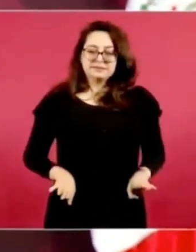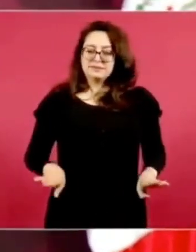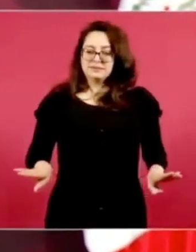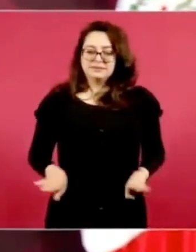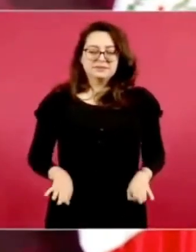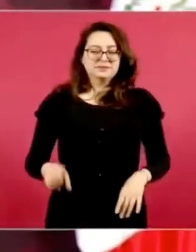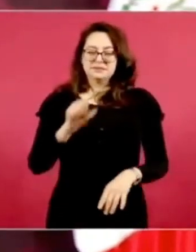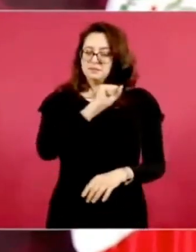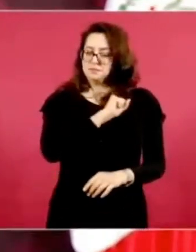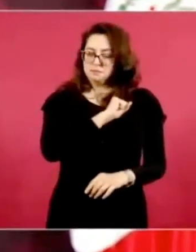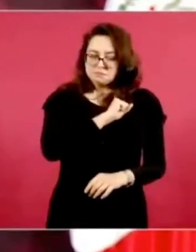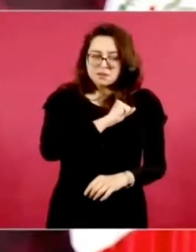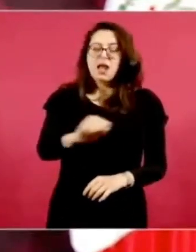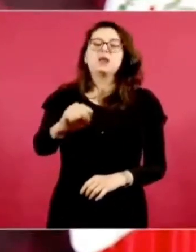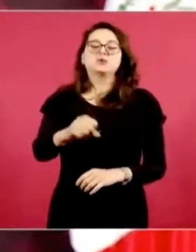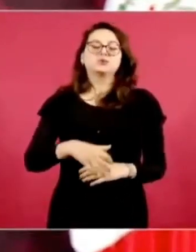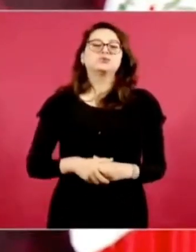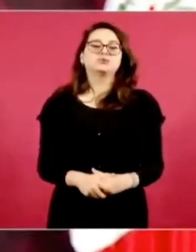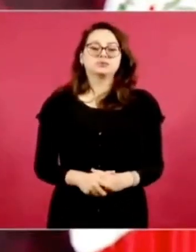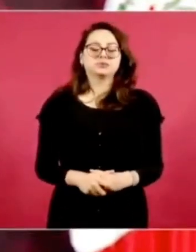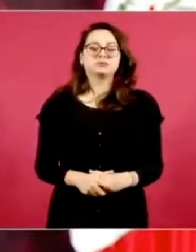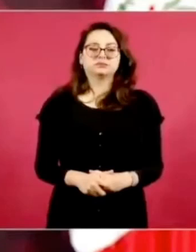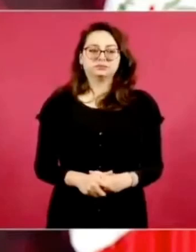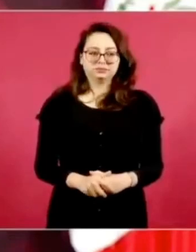de malas entrañas,